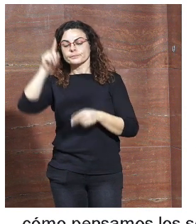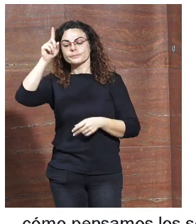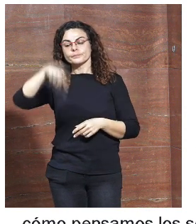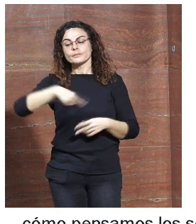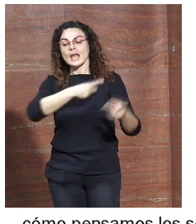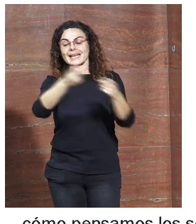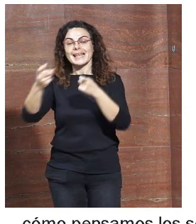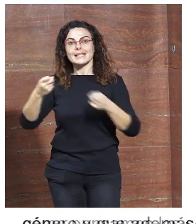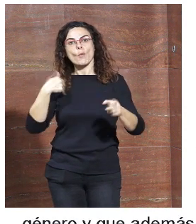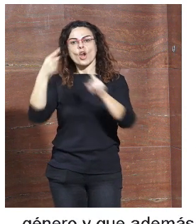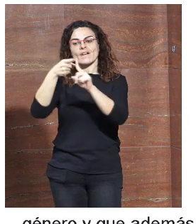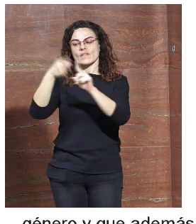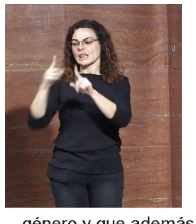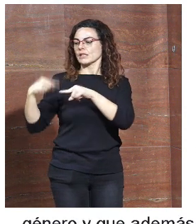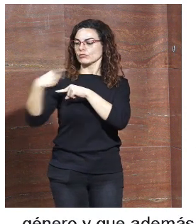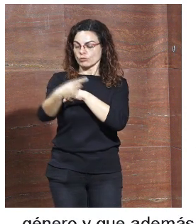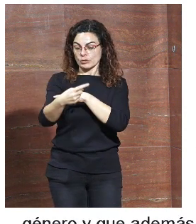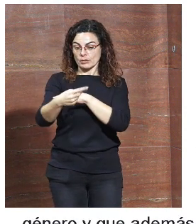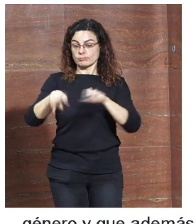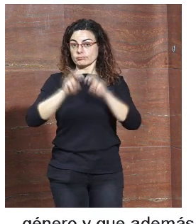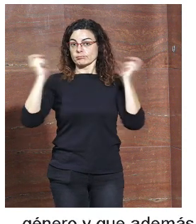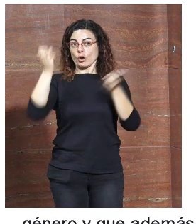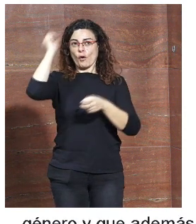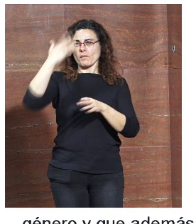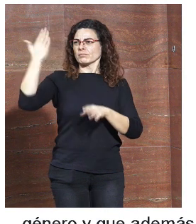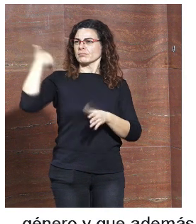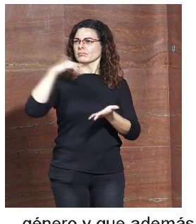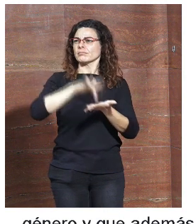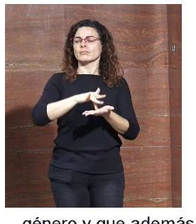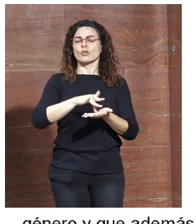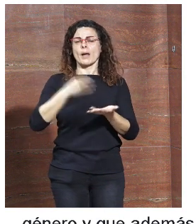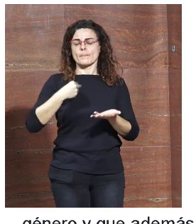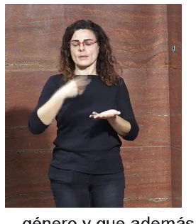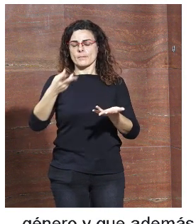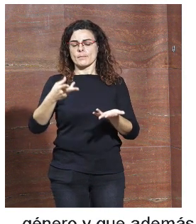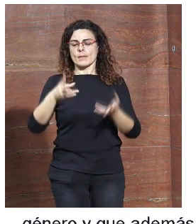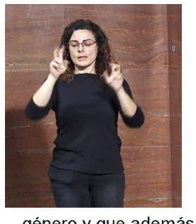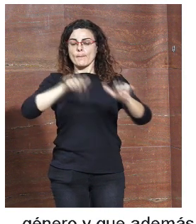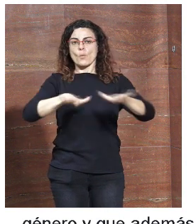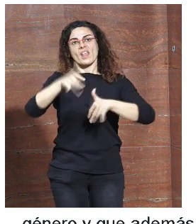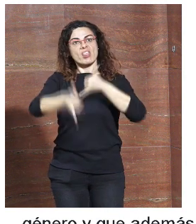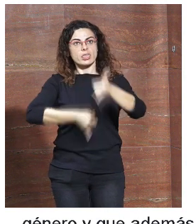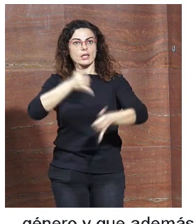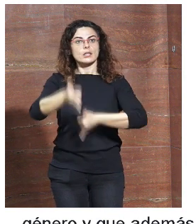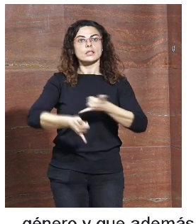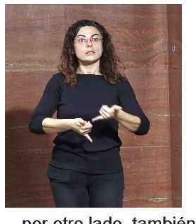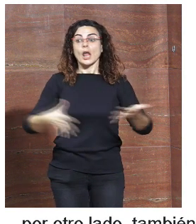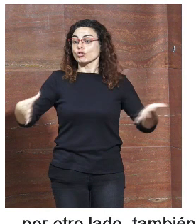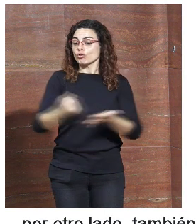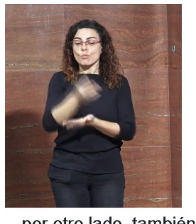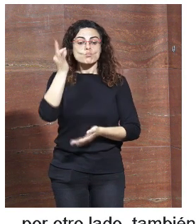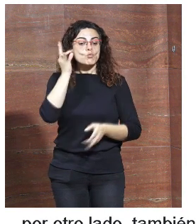como referentes cotidianos. Entonces, la mesa redonda que se hizo, ¿no?, sobre movilidad ciclista, pues eran todo